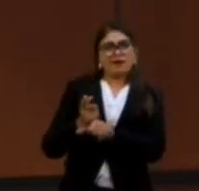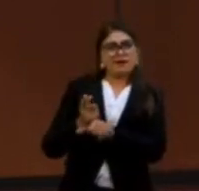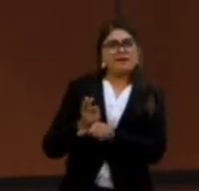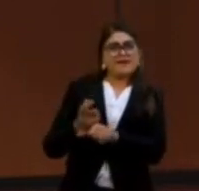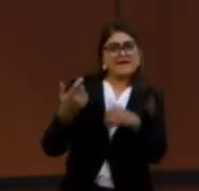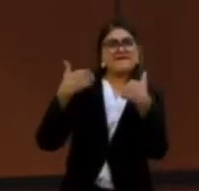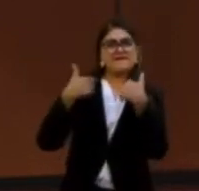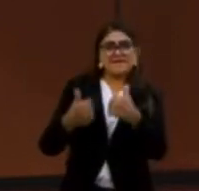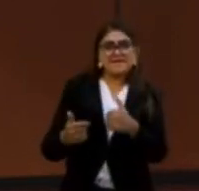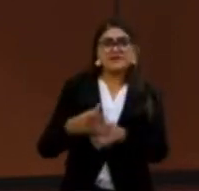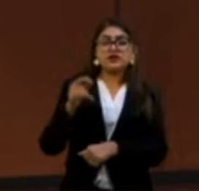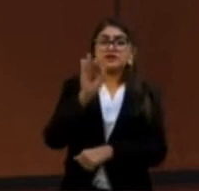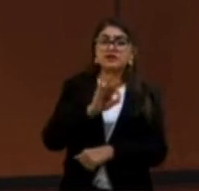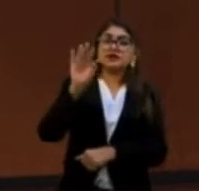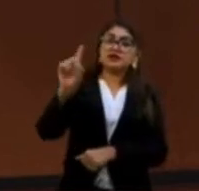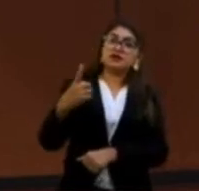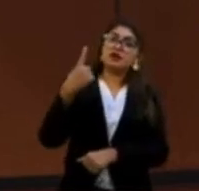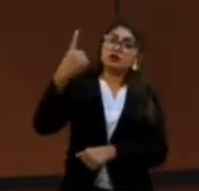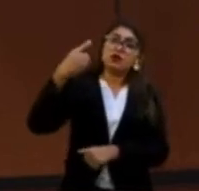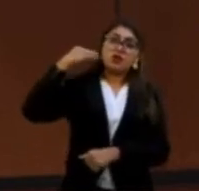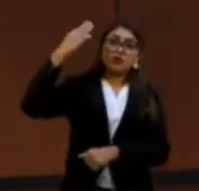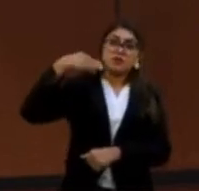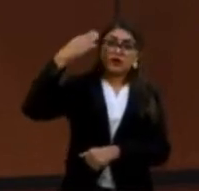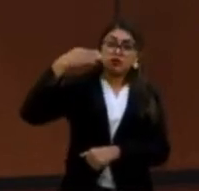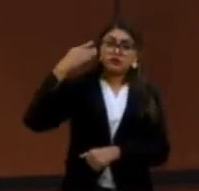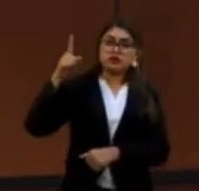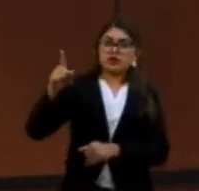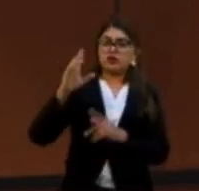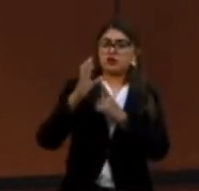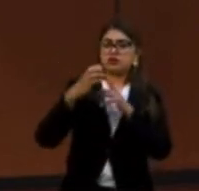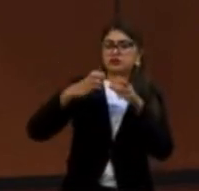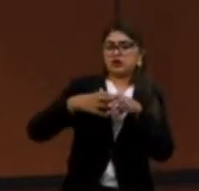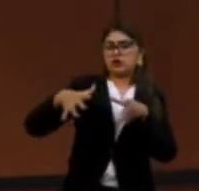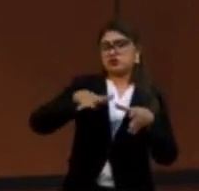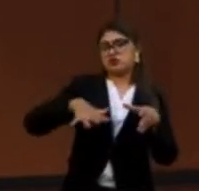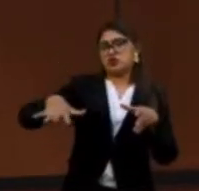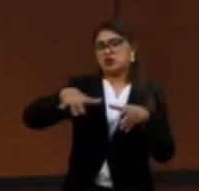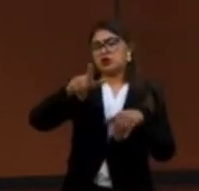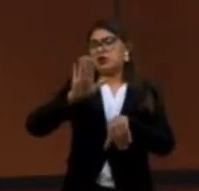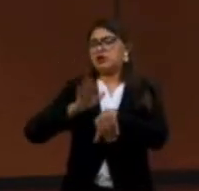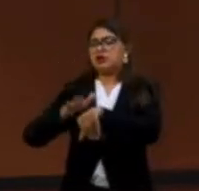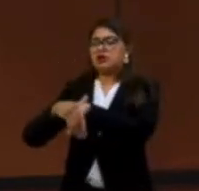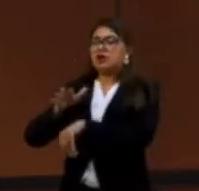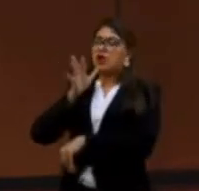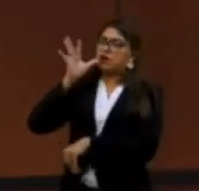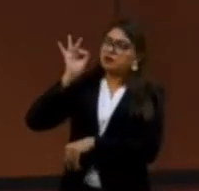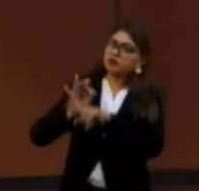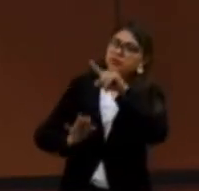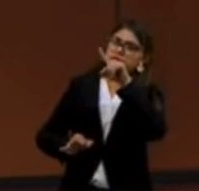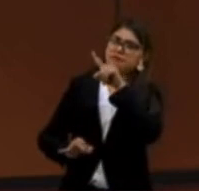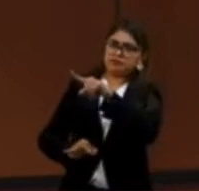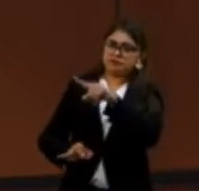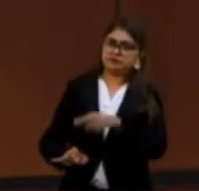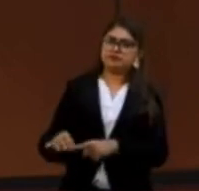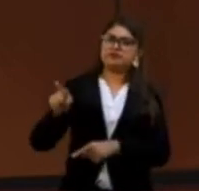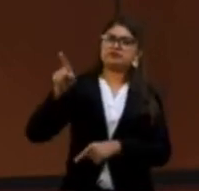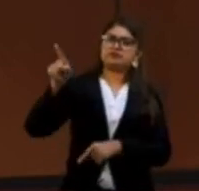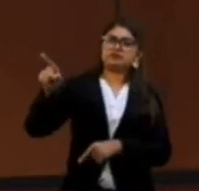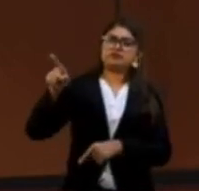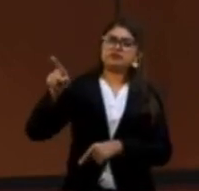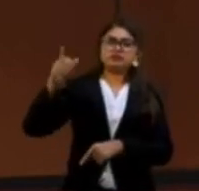convocar, porque el 31 de marzo el Consejo Ciudadano exhortó al titular a que se separara del